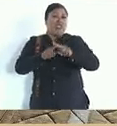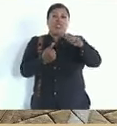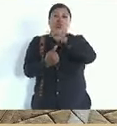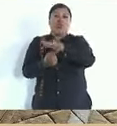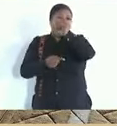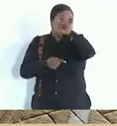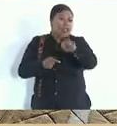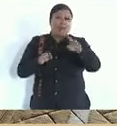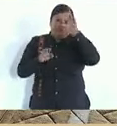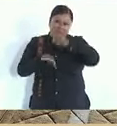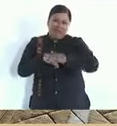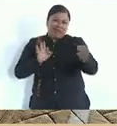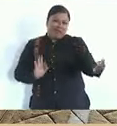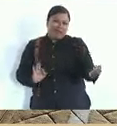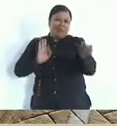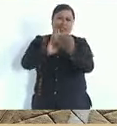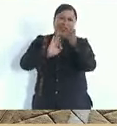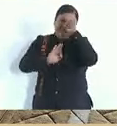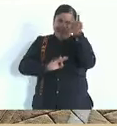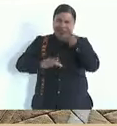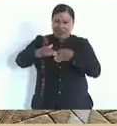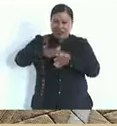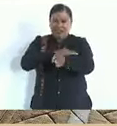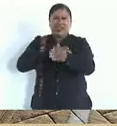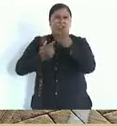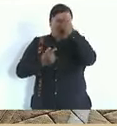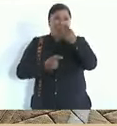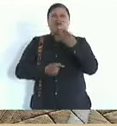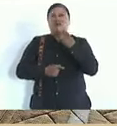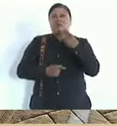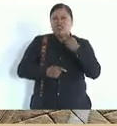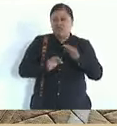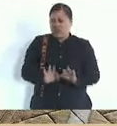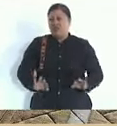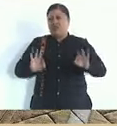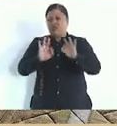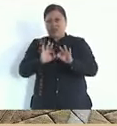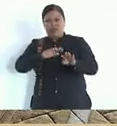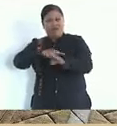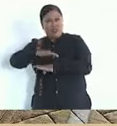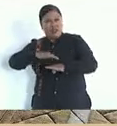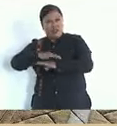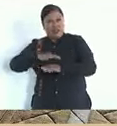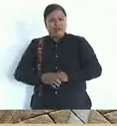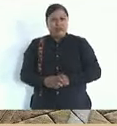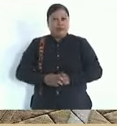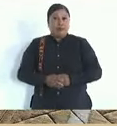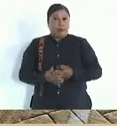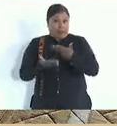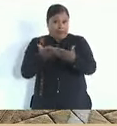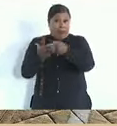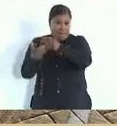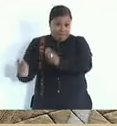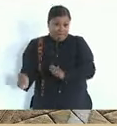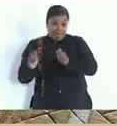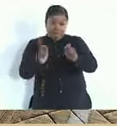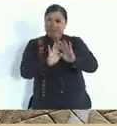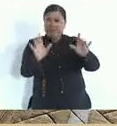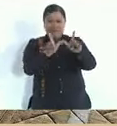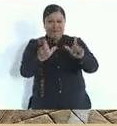a las personas y facilitando el acceso a servicios esenciales. Lo que hoy entrega, señor